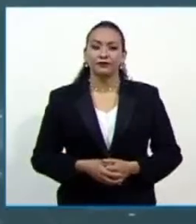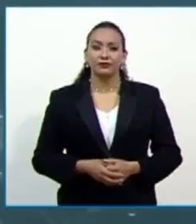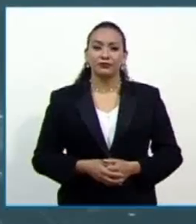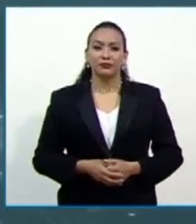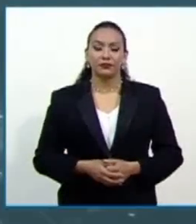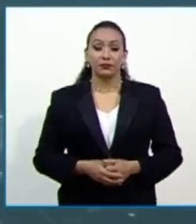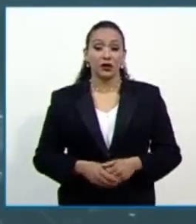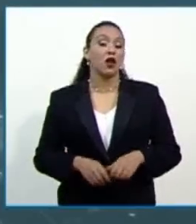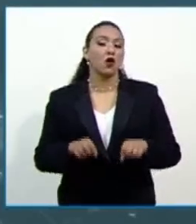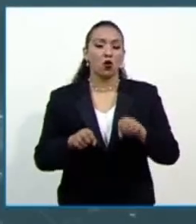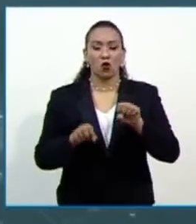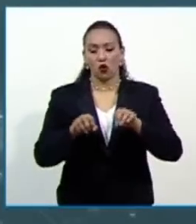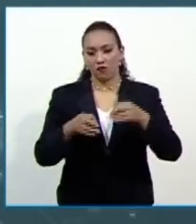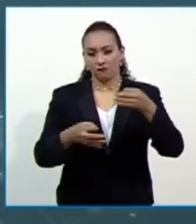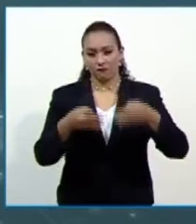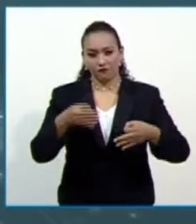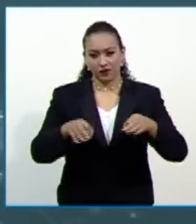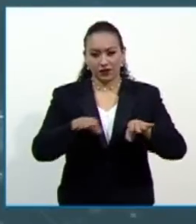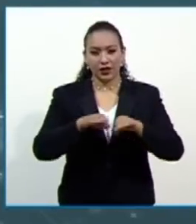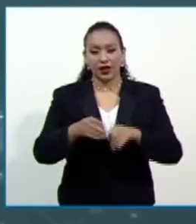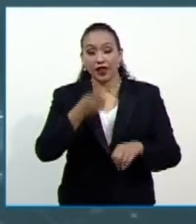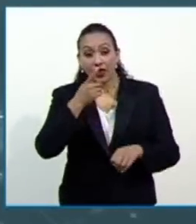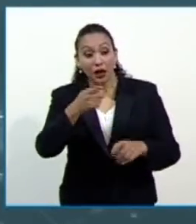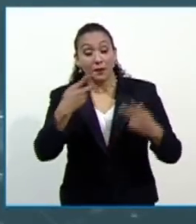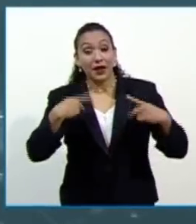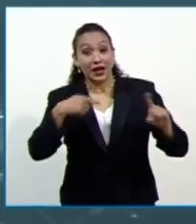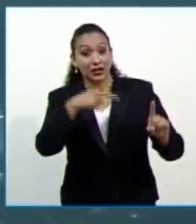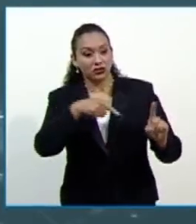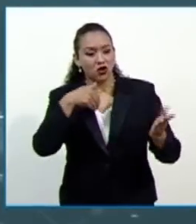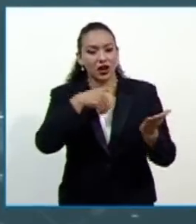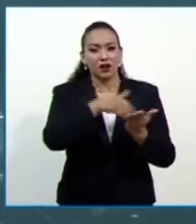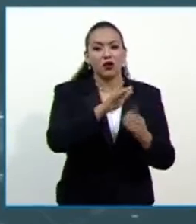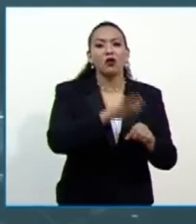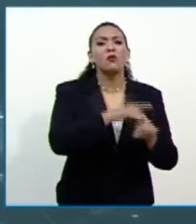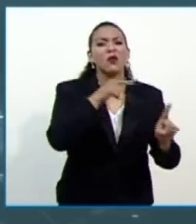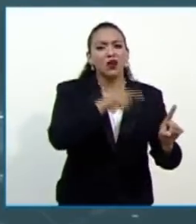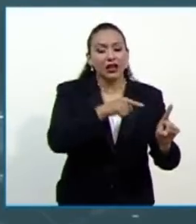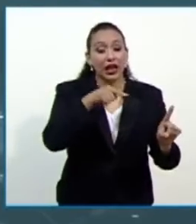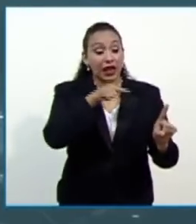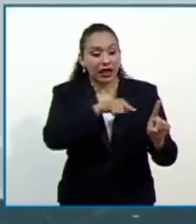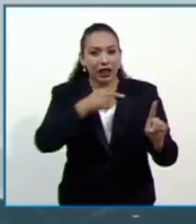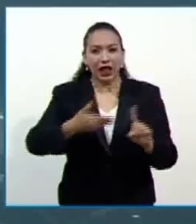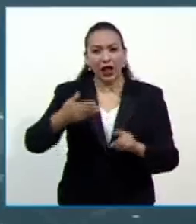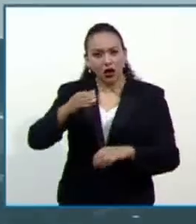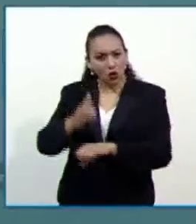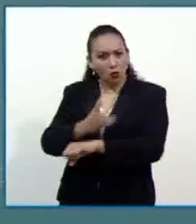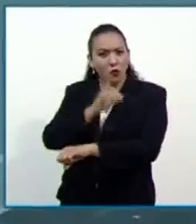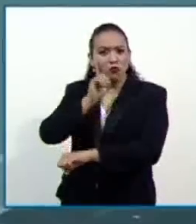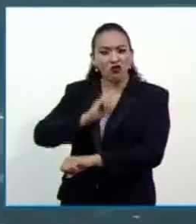Tribunal Laboral negó la reinstalación a trabajador despedido por acosar y hostigar a compañeras.